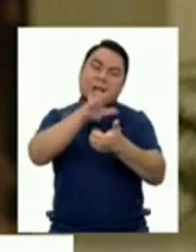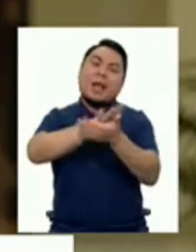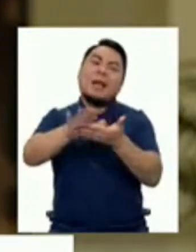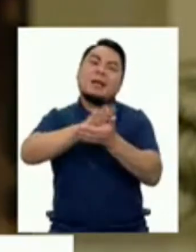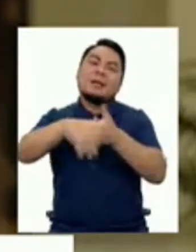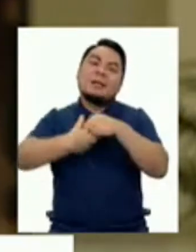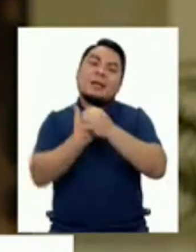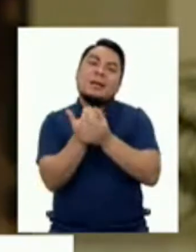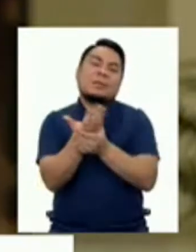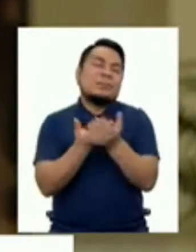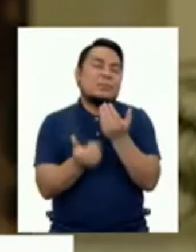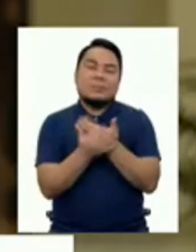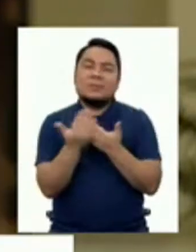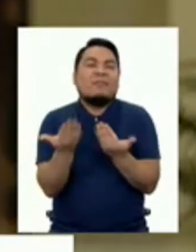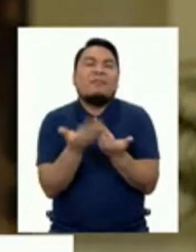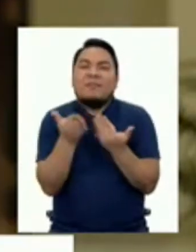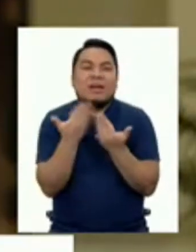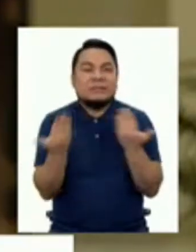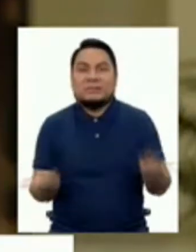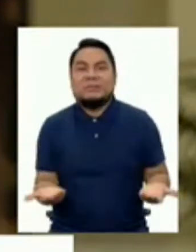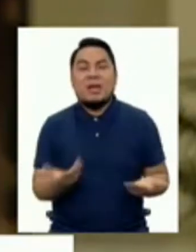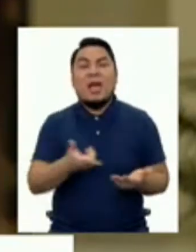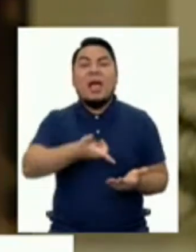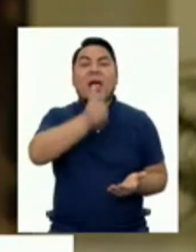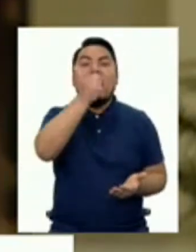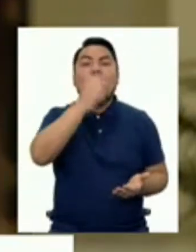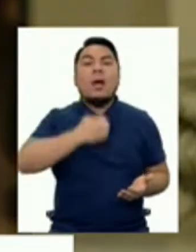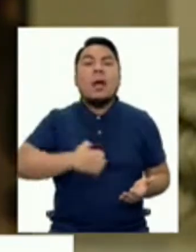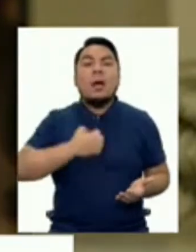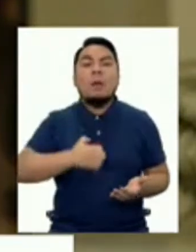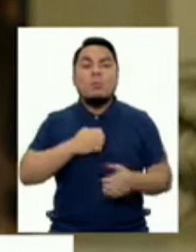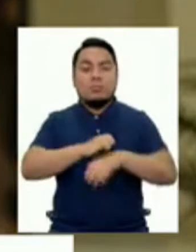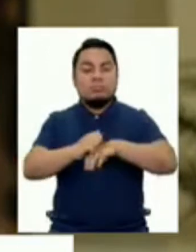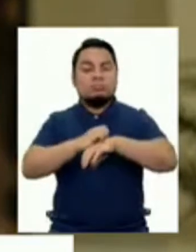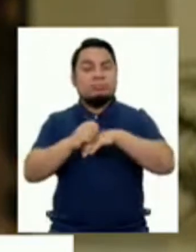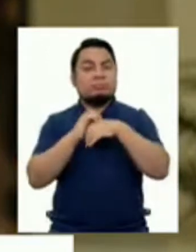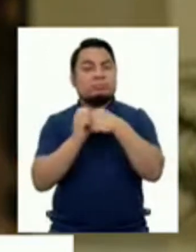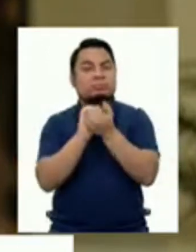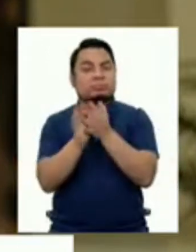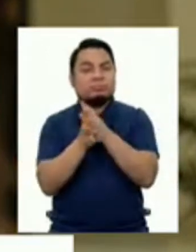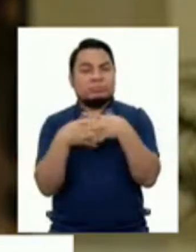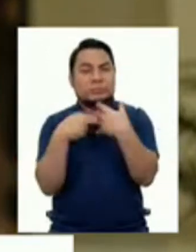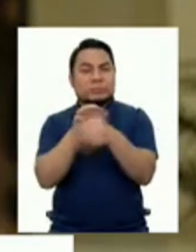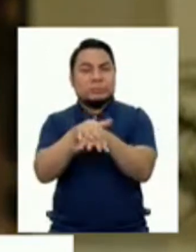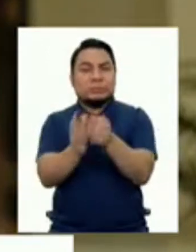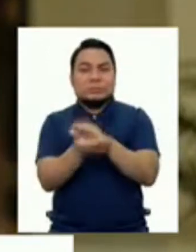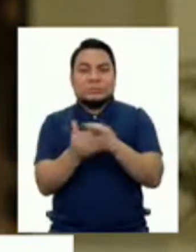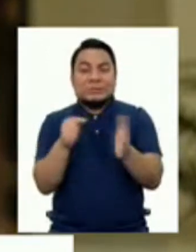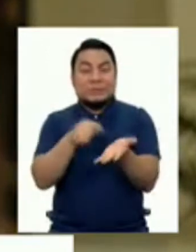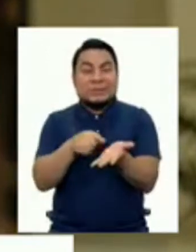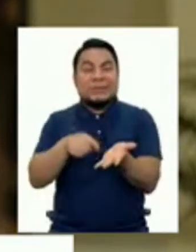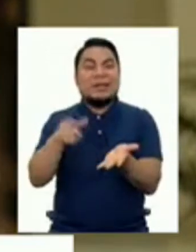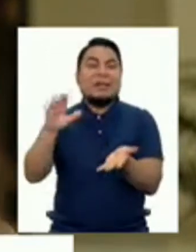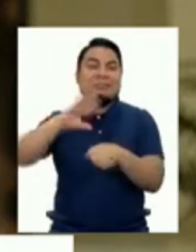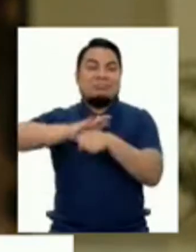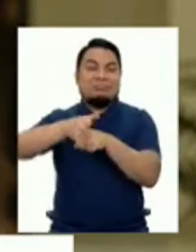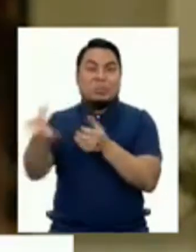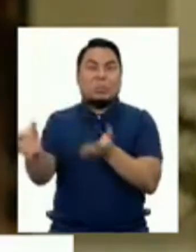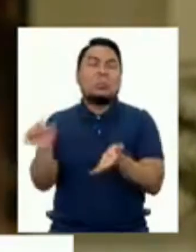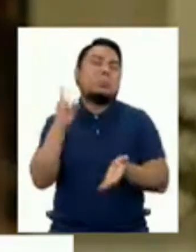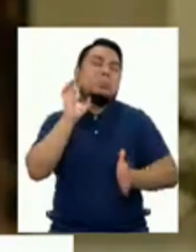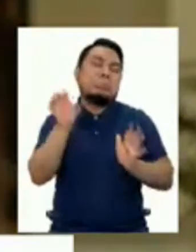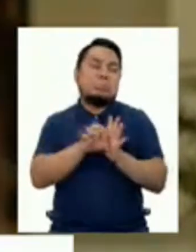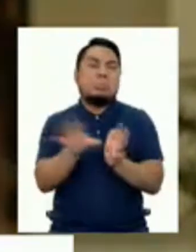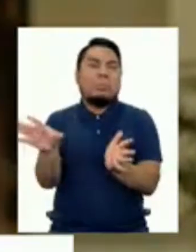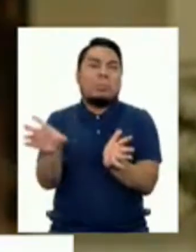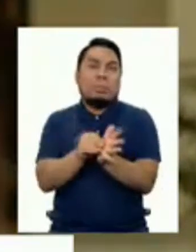más simple es agua y jabón. Con agua y jabón destruimos el virus si es que